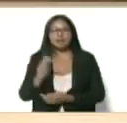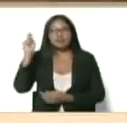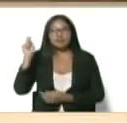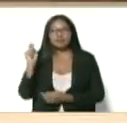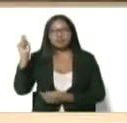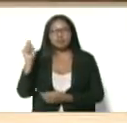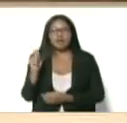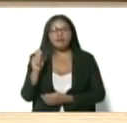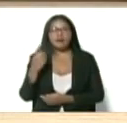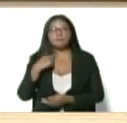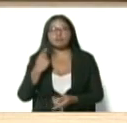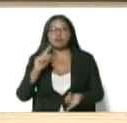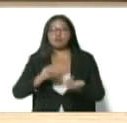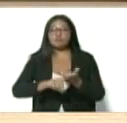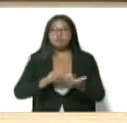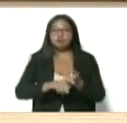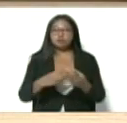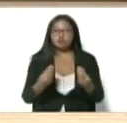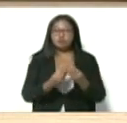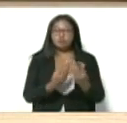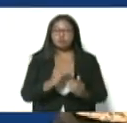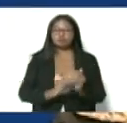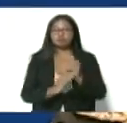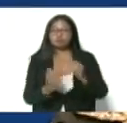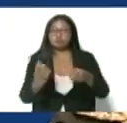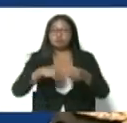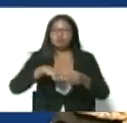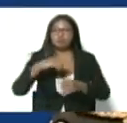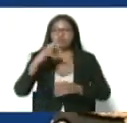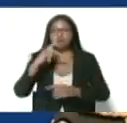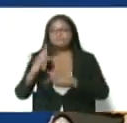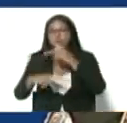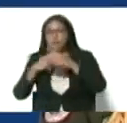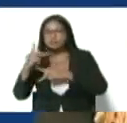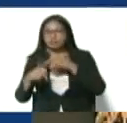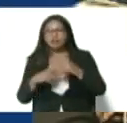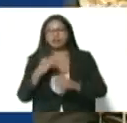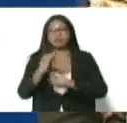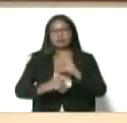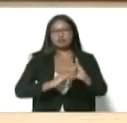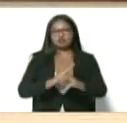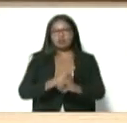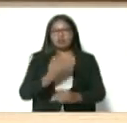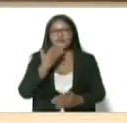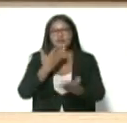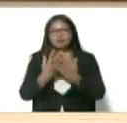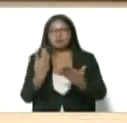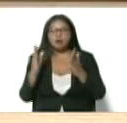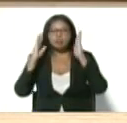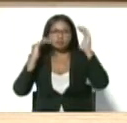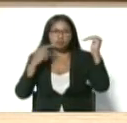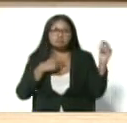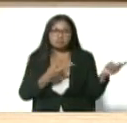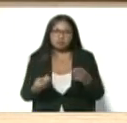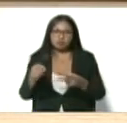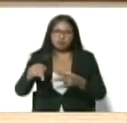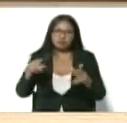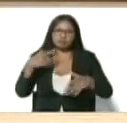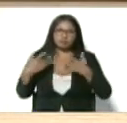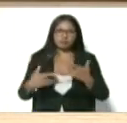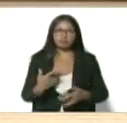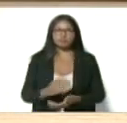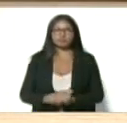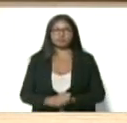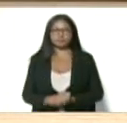cilia flórez miembro de la comisión de política exterior muchas gracias por atender mi invitación a este acto